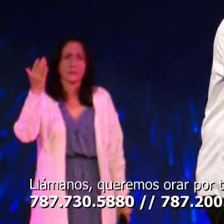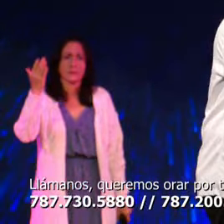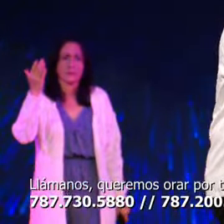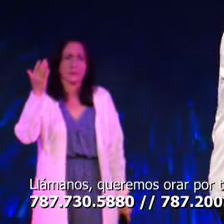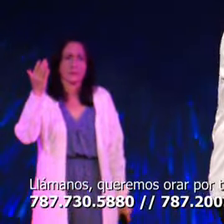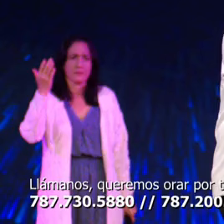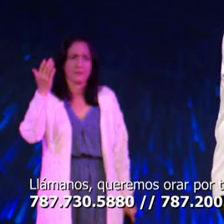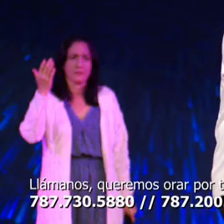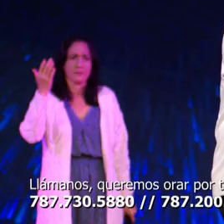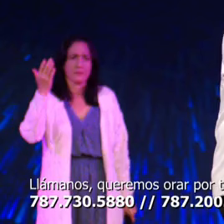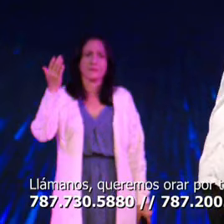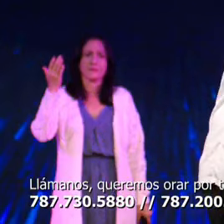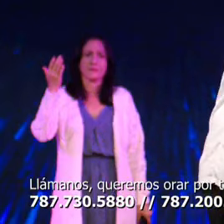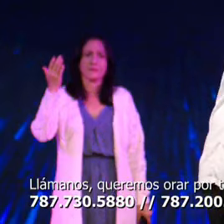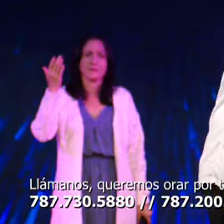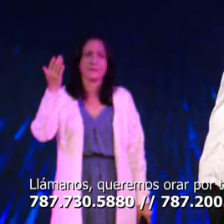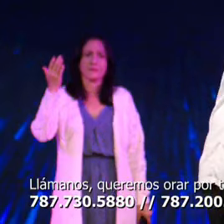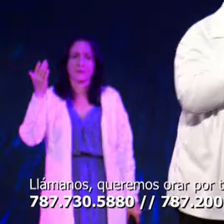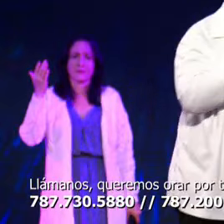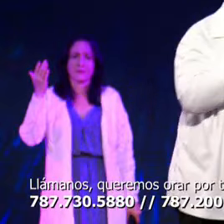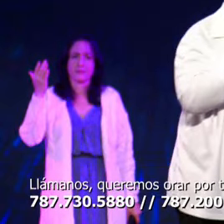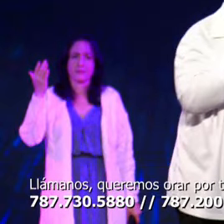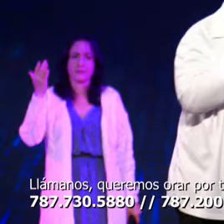Te amo, Dios.